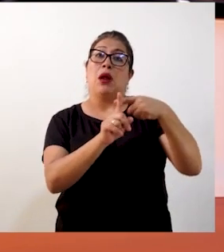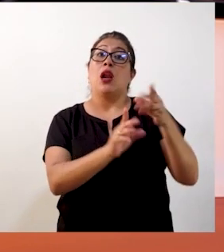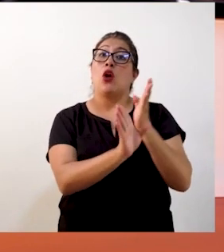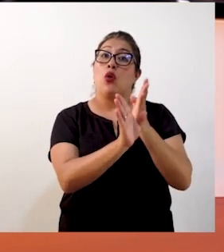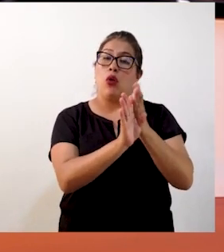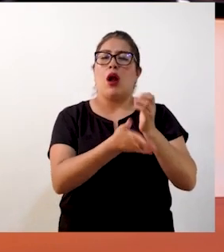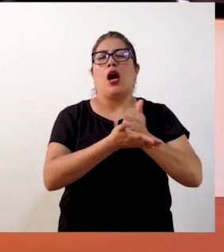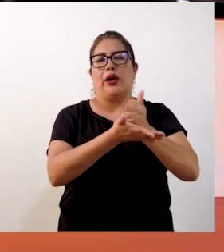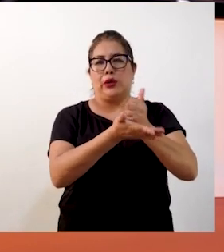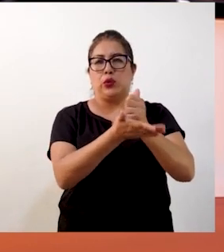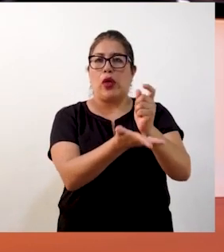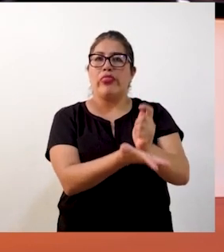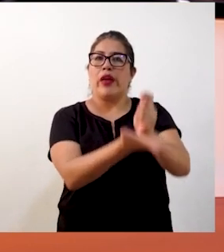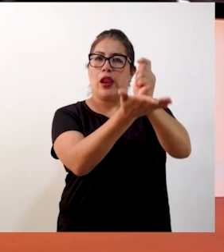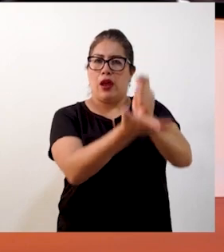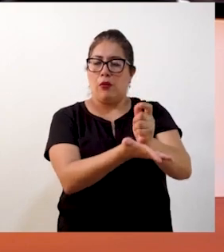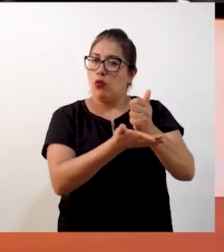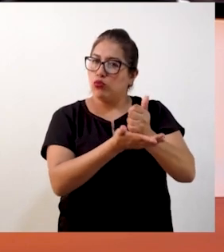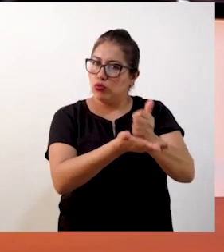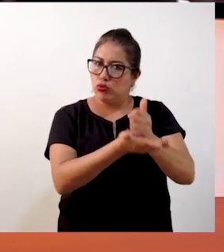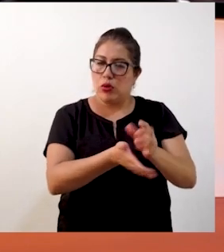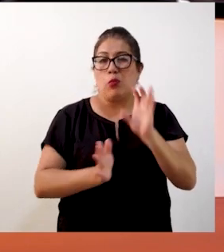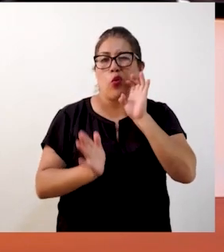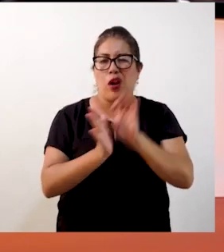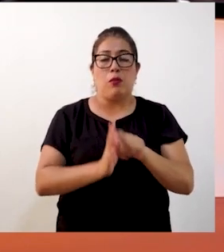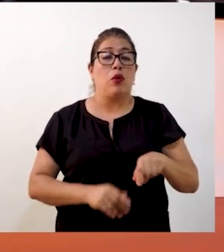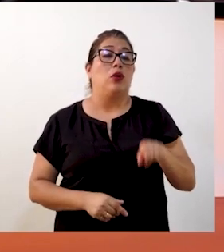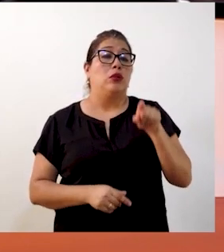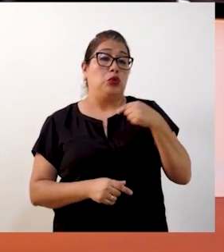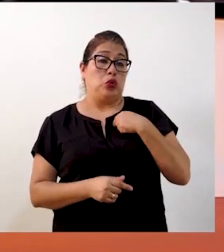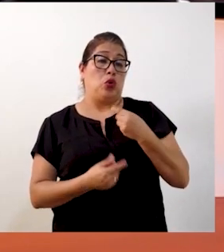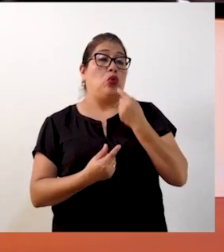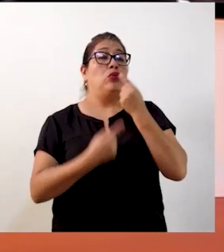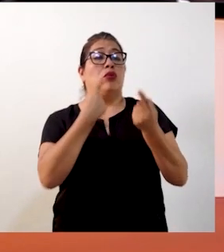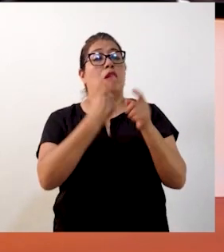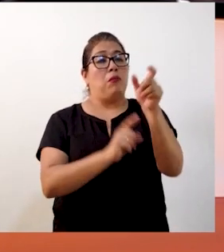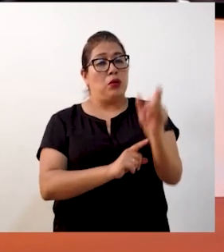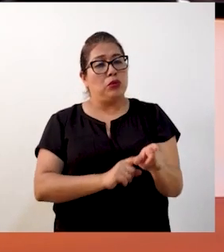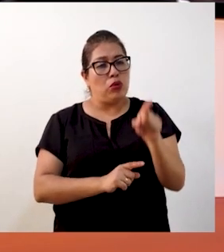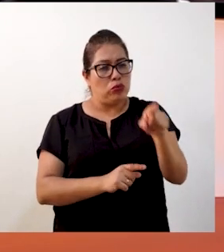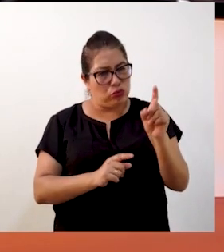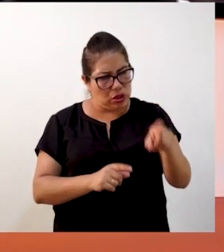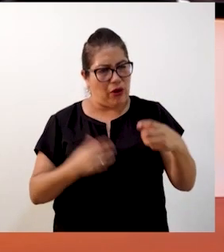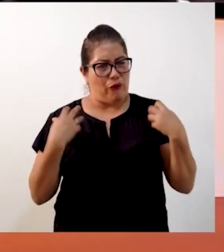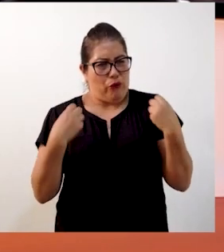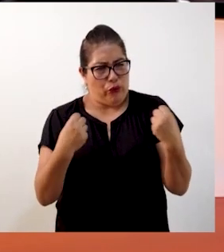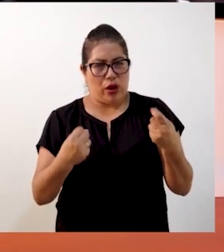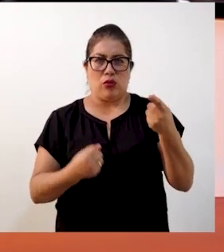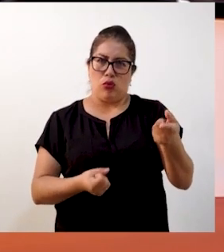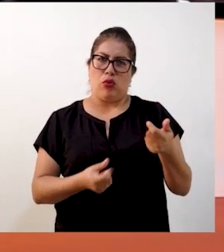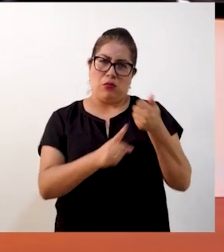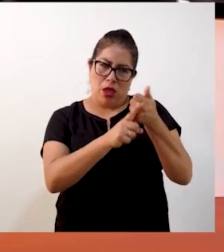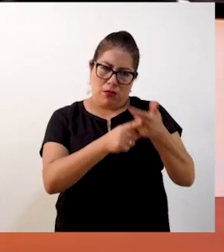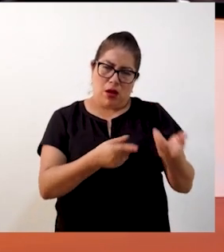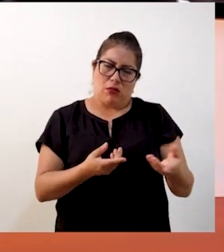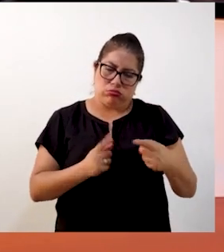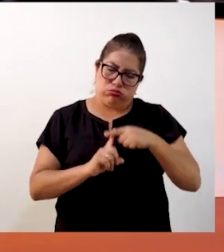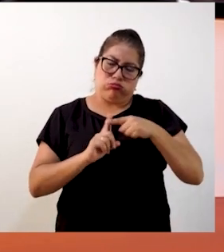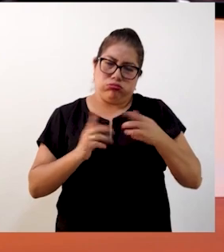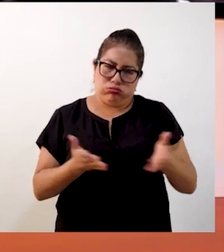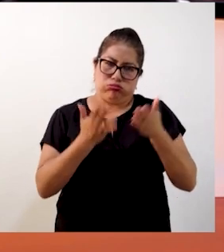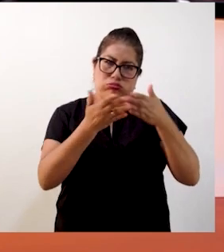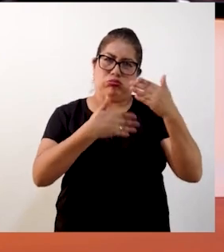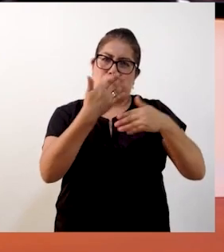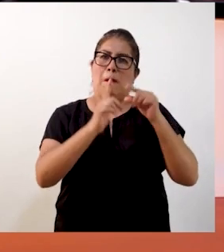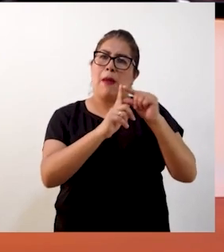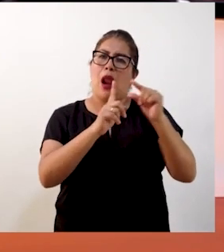terapias. Entonces, a veces le decimos a la persona que sufre de depresión, pon de tu parte, sé fuerte, a que al final del túnel vas a ver